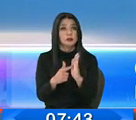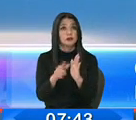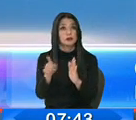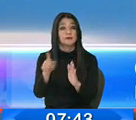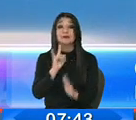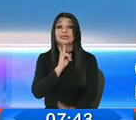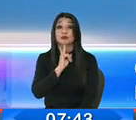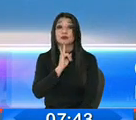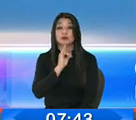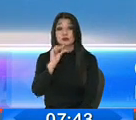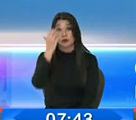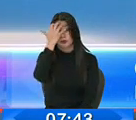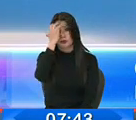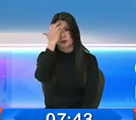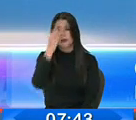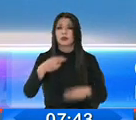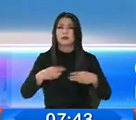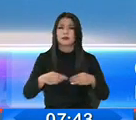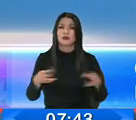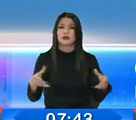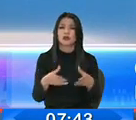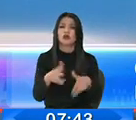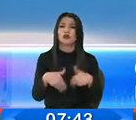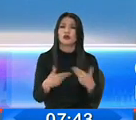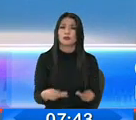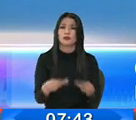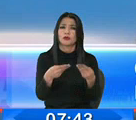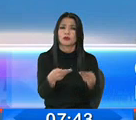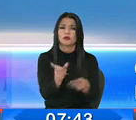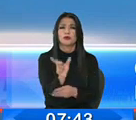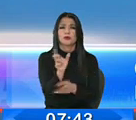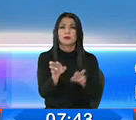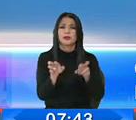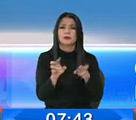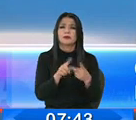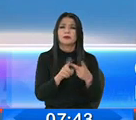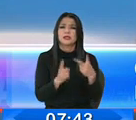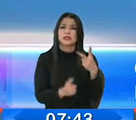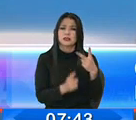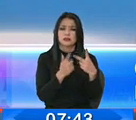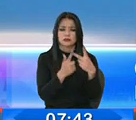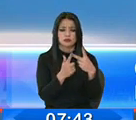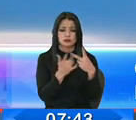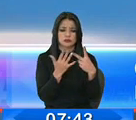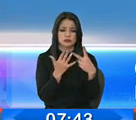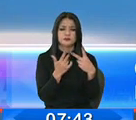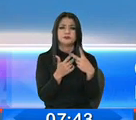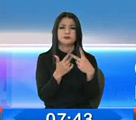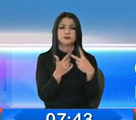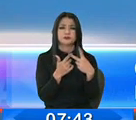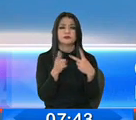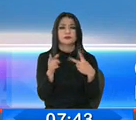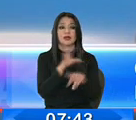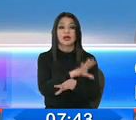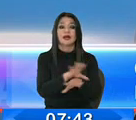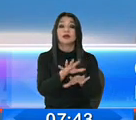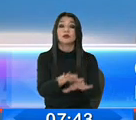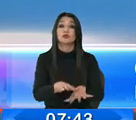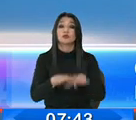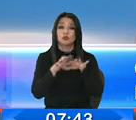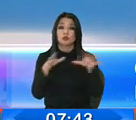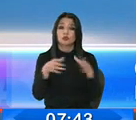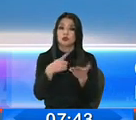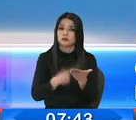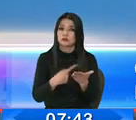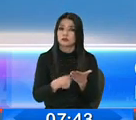preocupación sobre los mecanismos de otorgamiento de licencias y contingentes desde el lado de agricultura que debemos